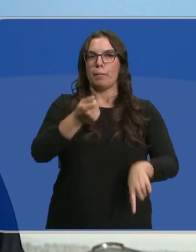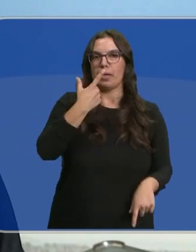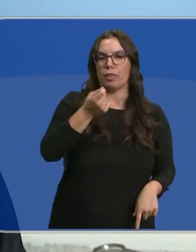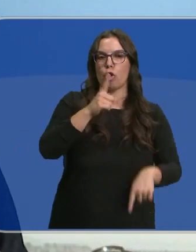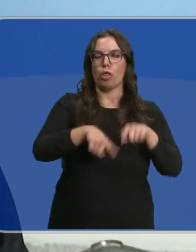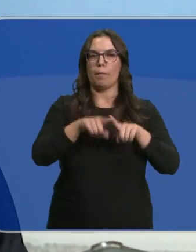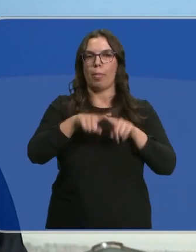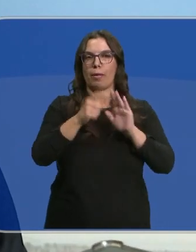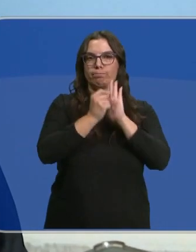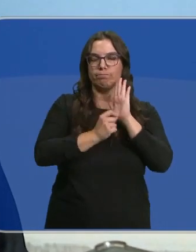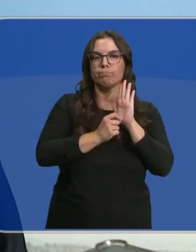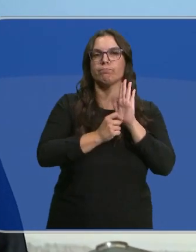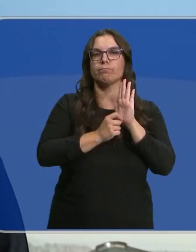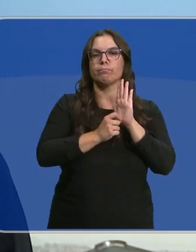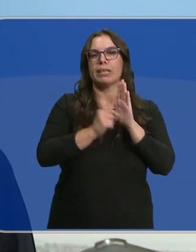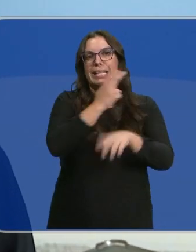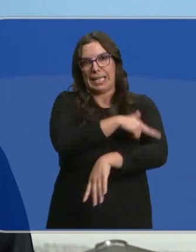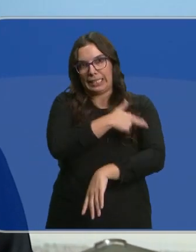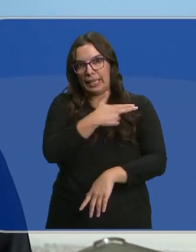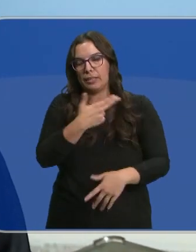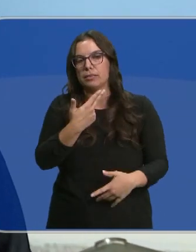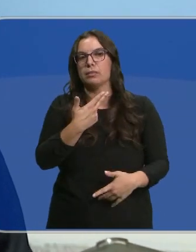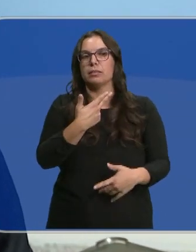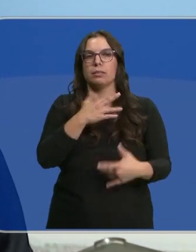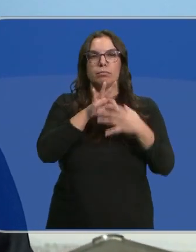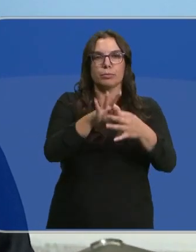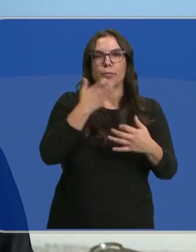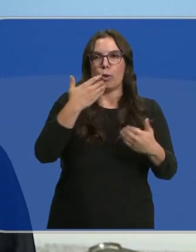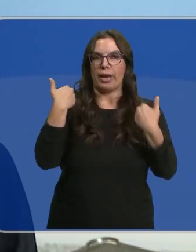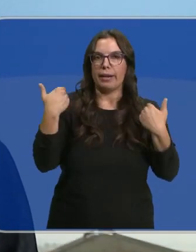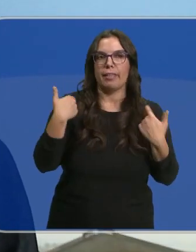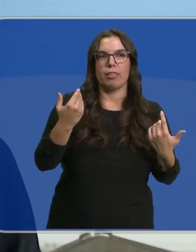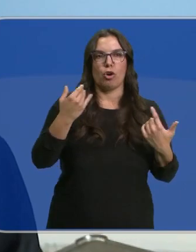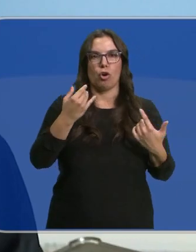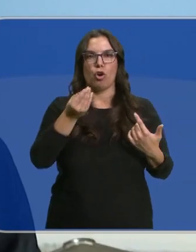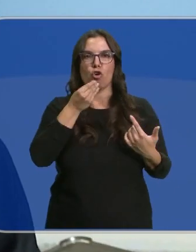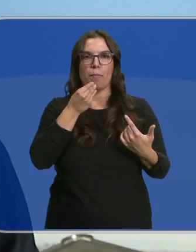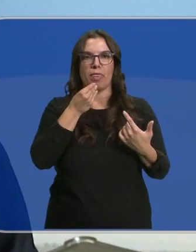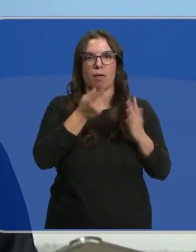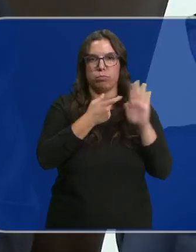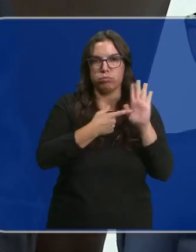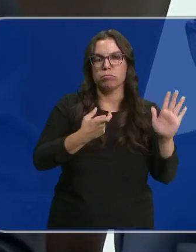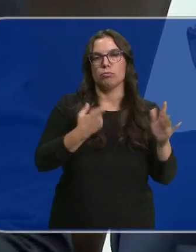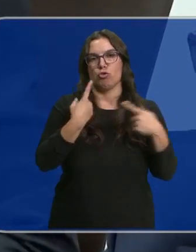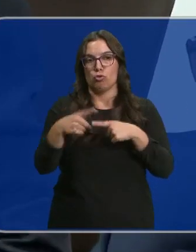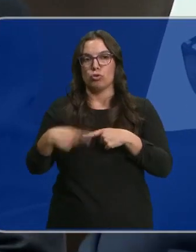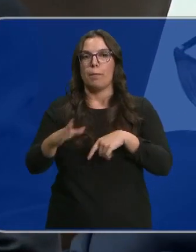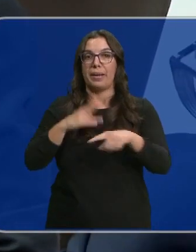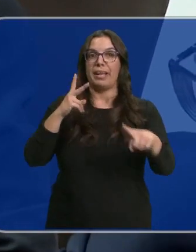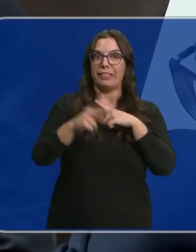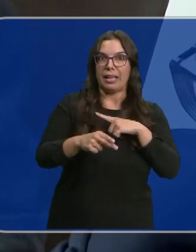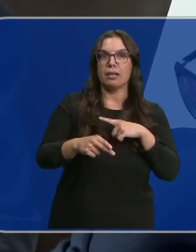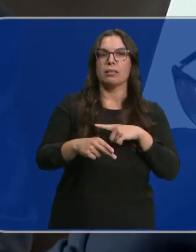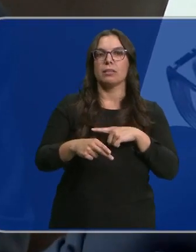tipo de medidas sanitarias que tengan que tener con él, como puede ser ejercicio, dieta o demás, para evitar, como digo, que